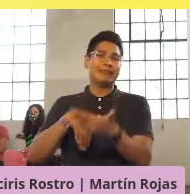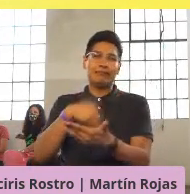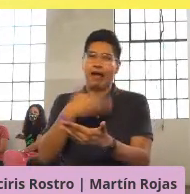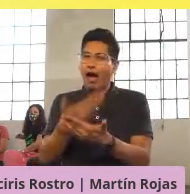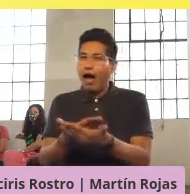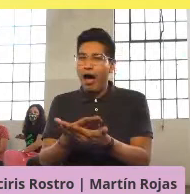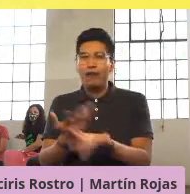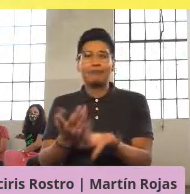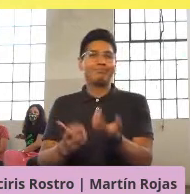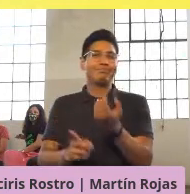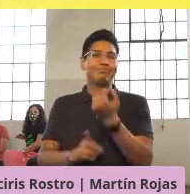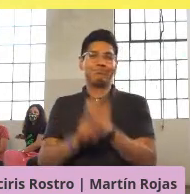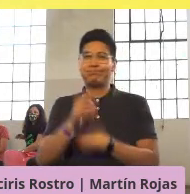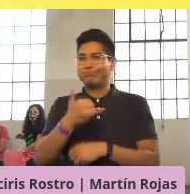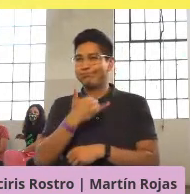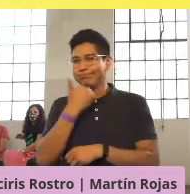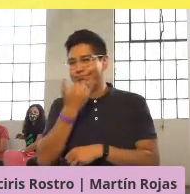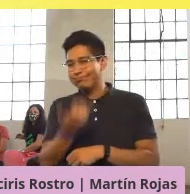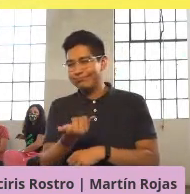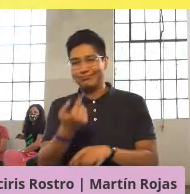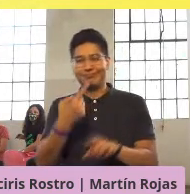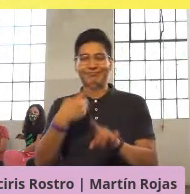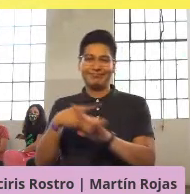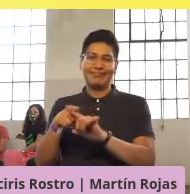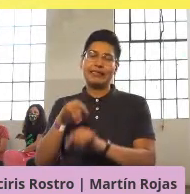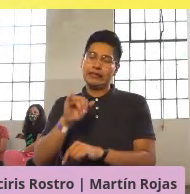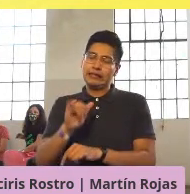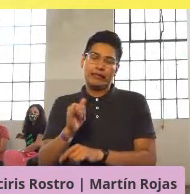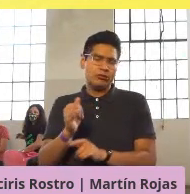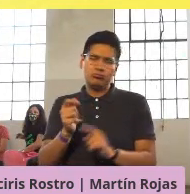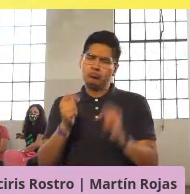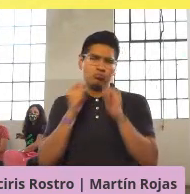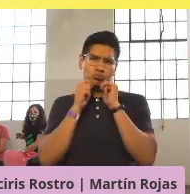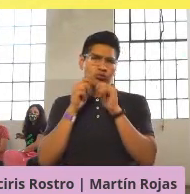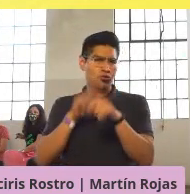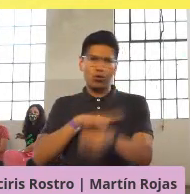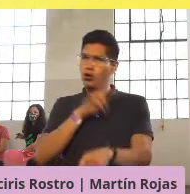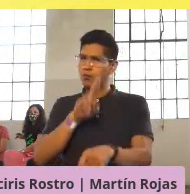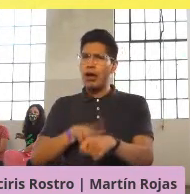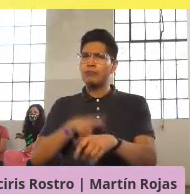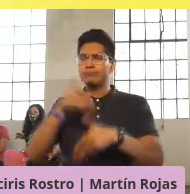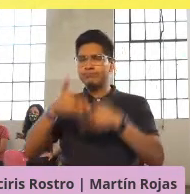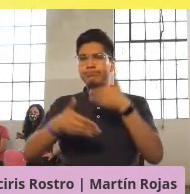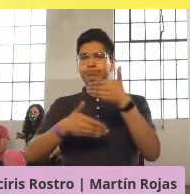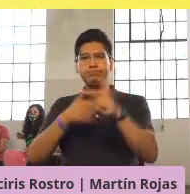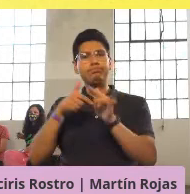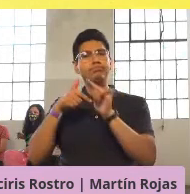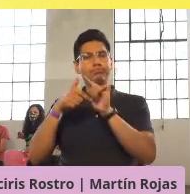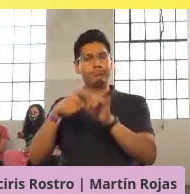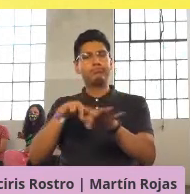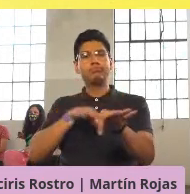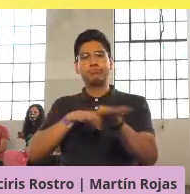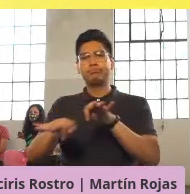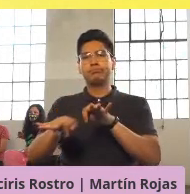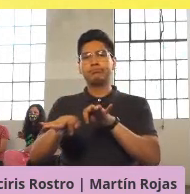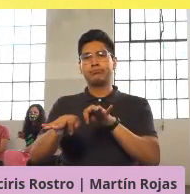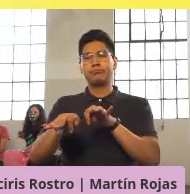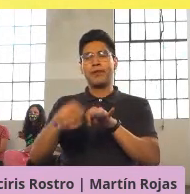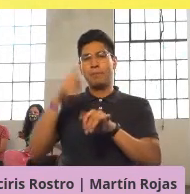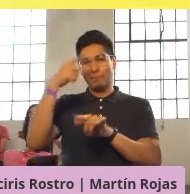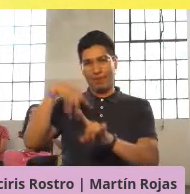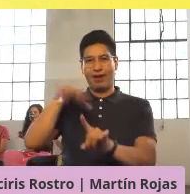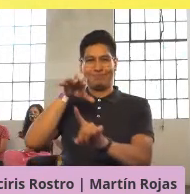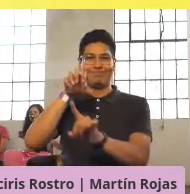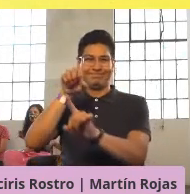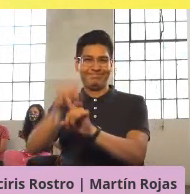este chip desde hace muchísimos años, pero lo que me encanta de esta grupa en la que estamos es que no importa, o sea,